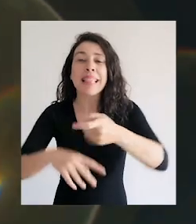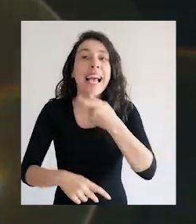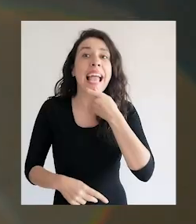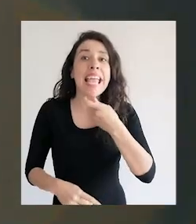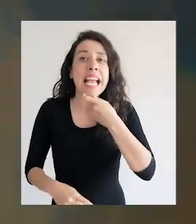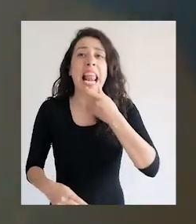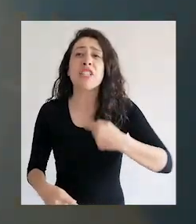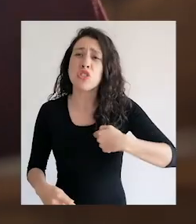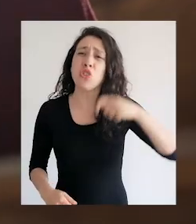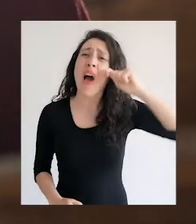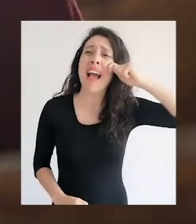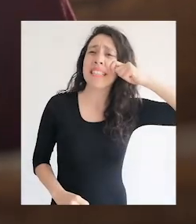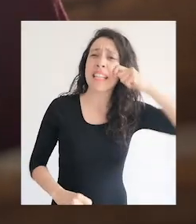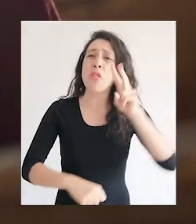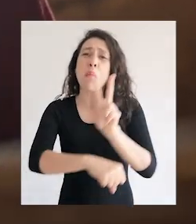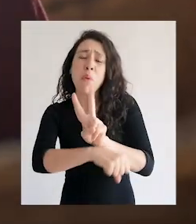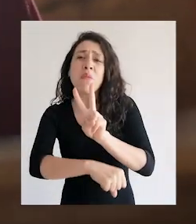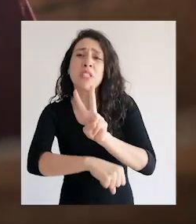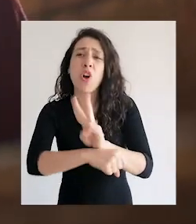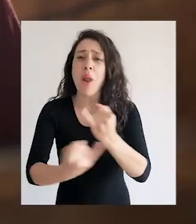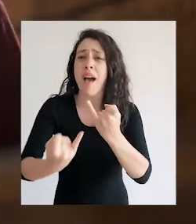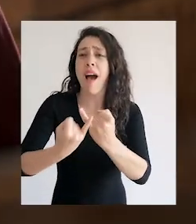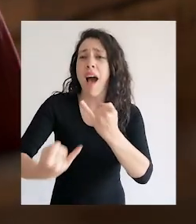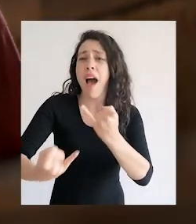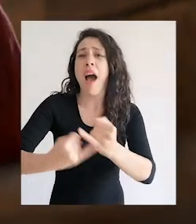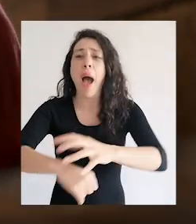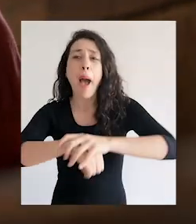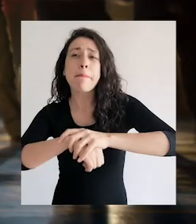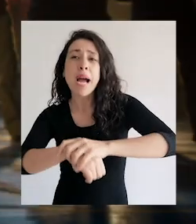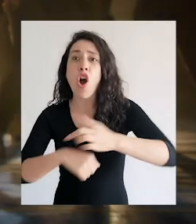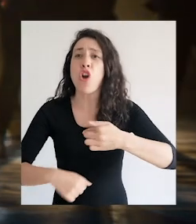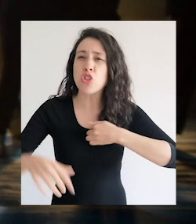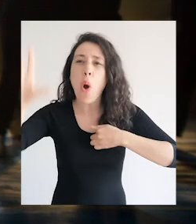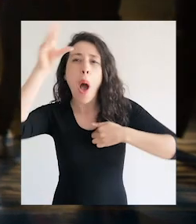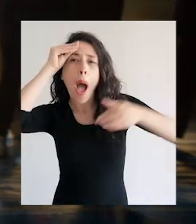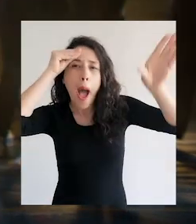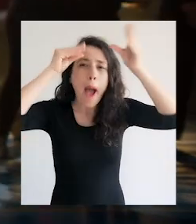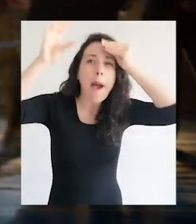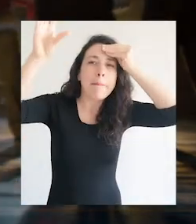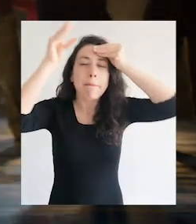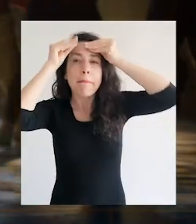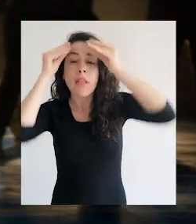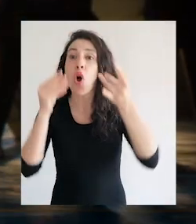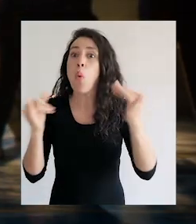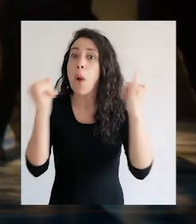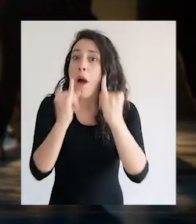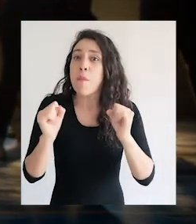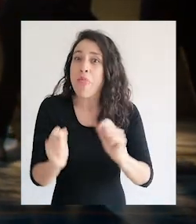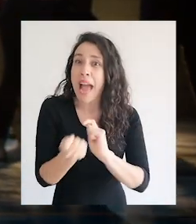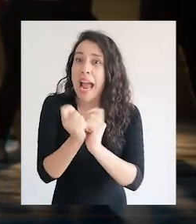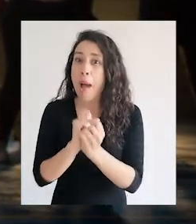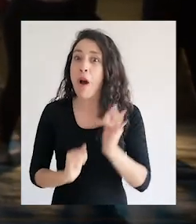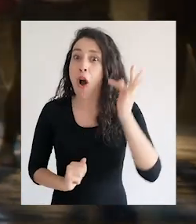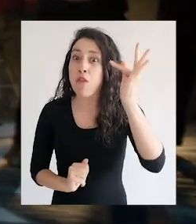matemáticas, inglés. Echo de menos a mis profes y amigos. Aprenderé. Porque la única forma de